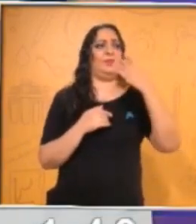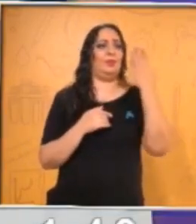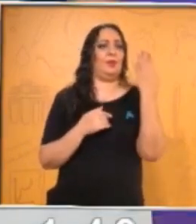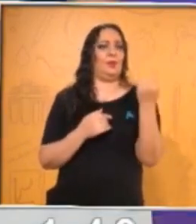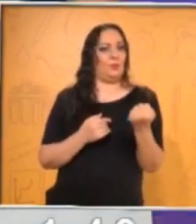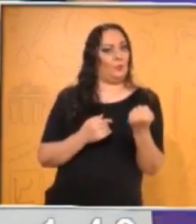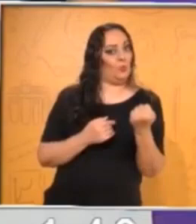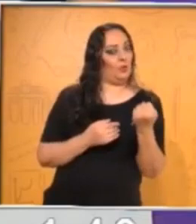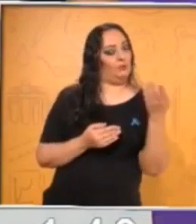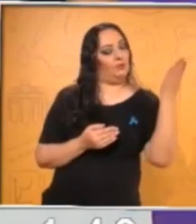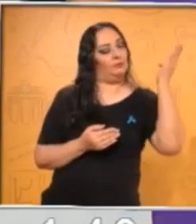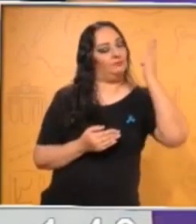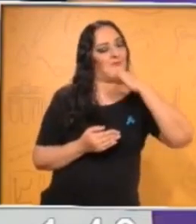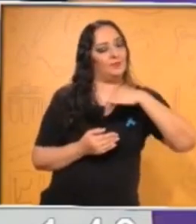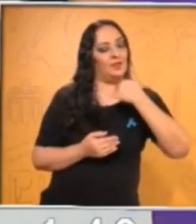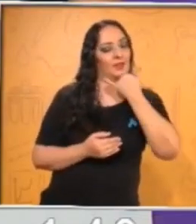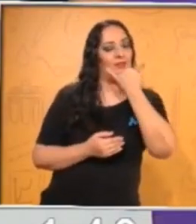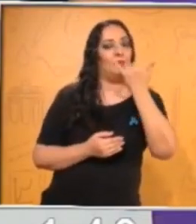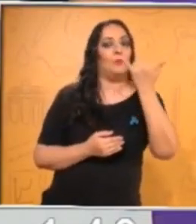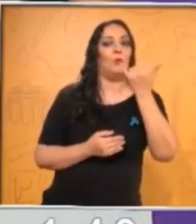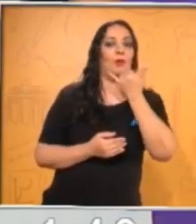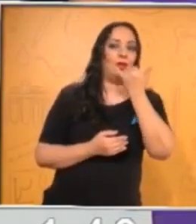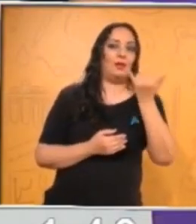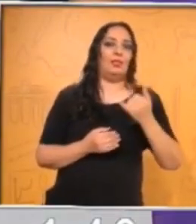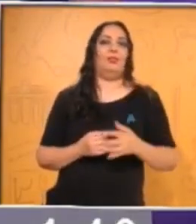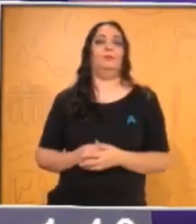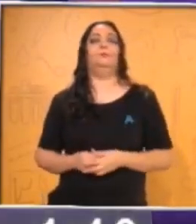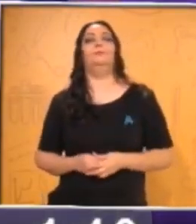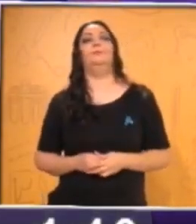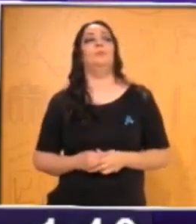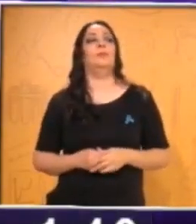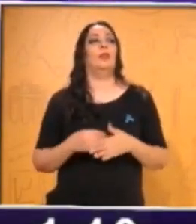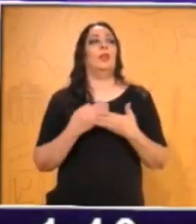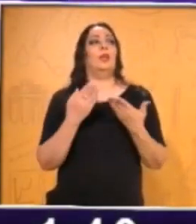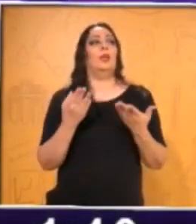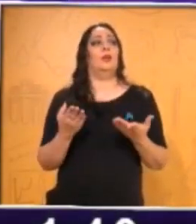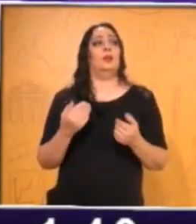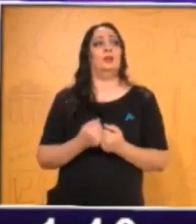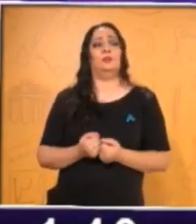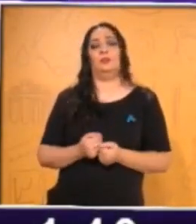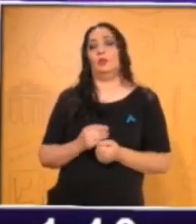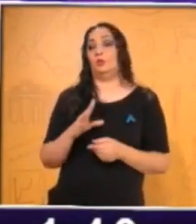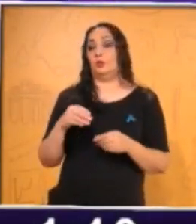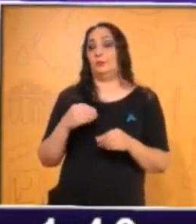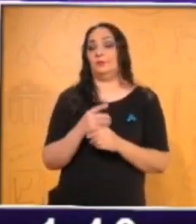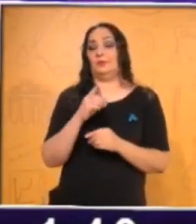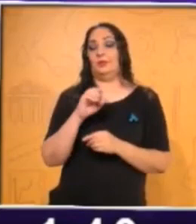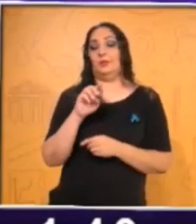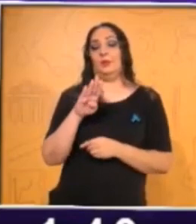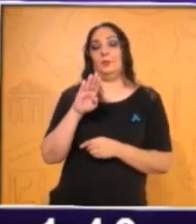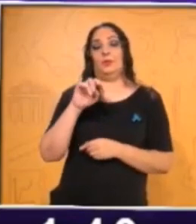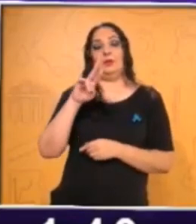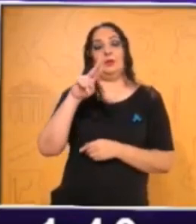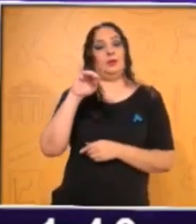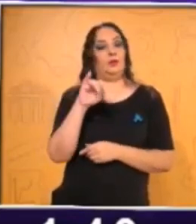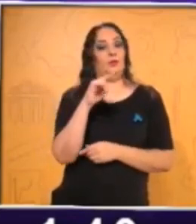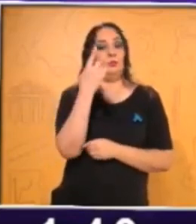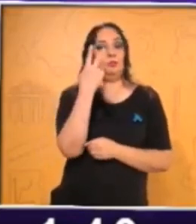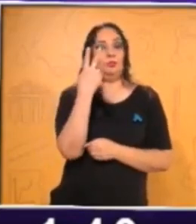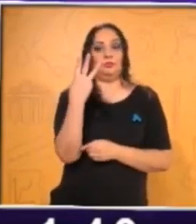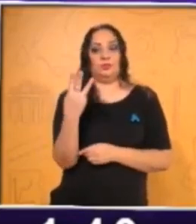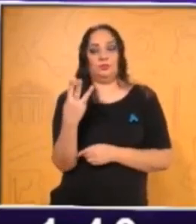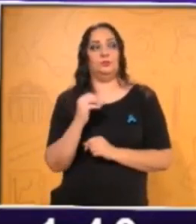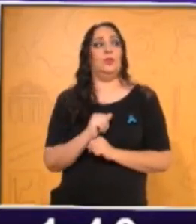199 lo sacaron de manera equivocada. Vamos a ver ahí. Mira, está Devani otra vez. Vamos a ver la tabla. Devani, 1, 2, 3.